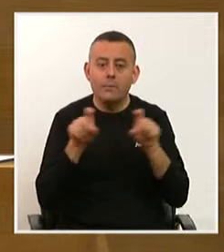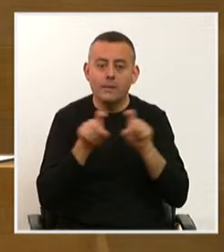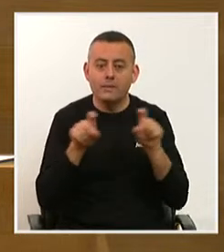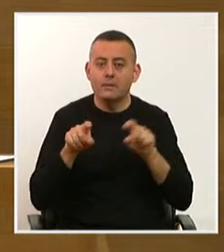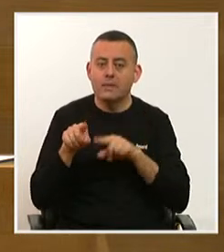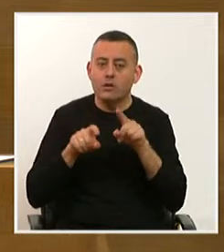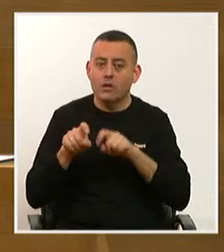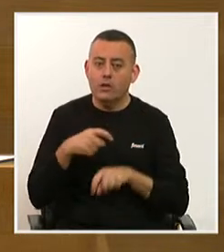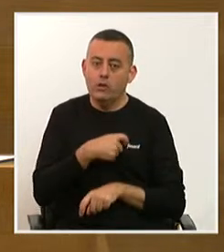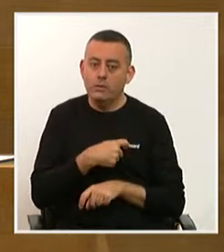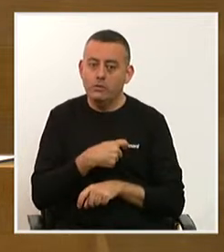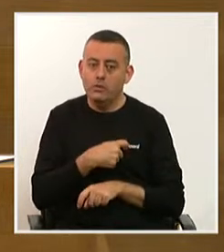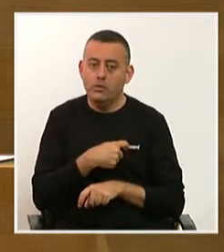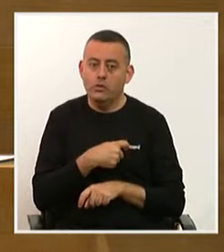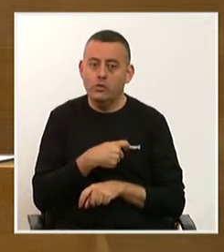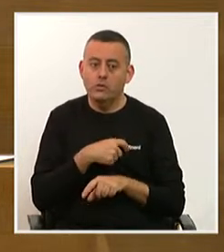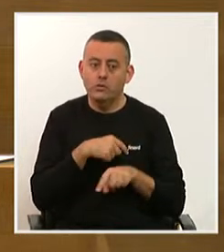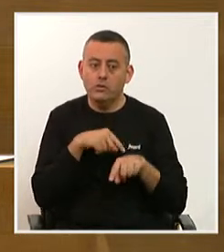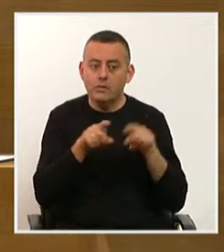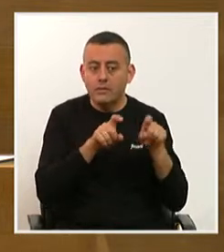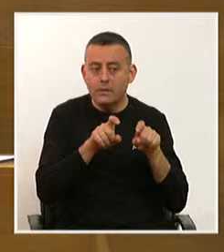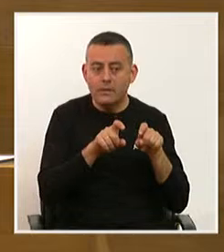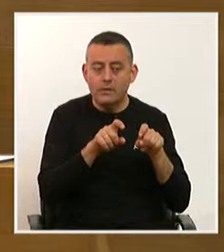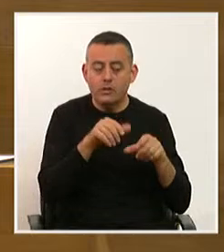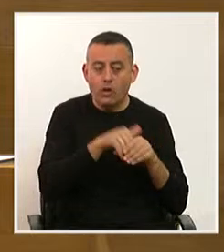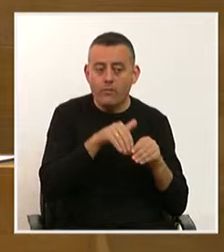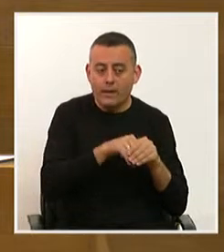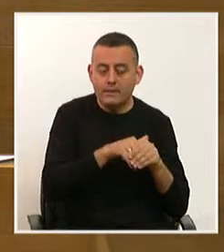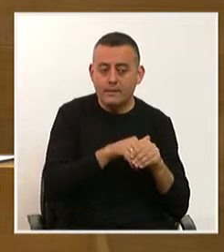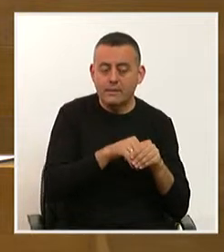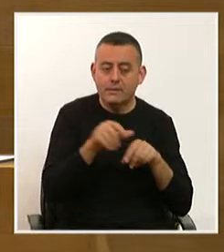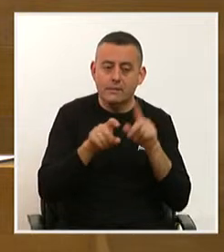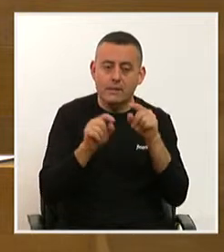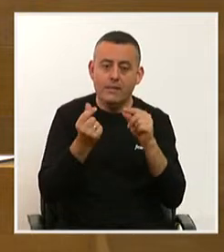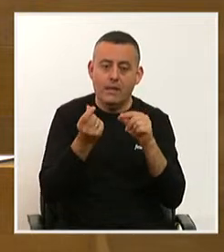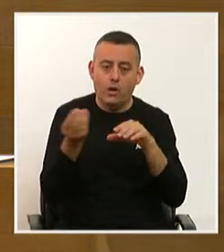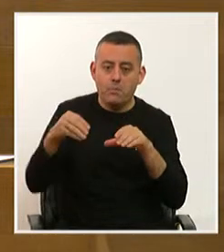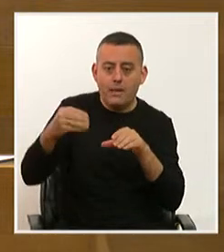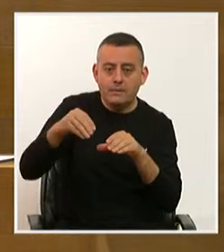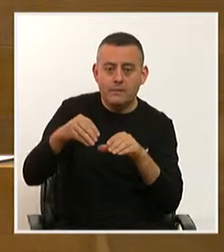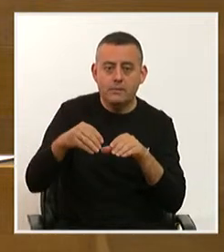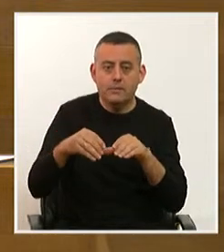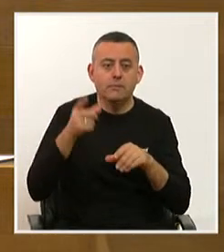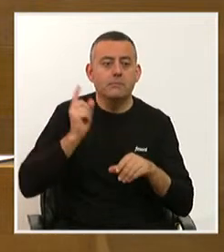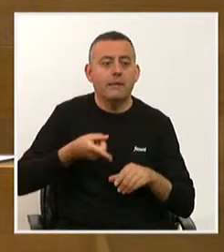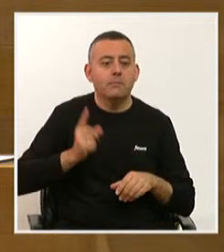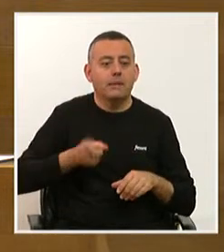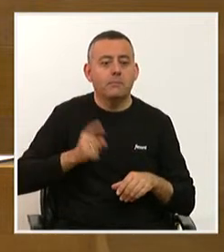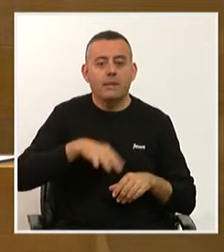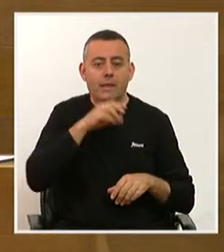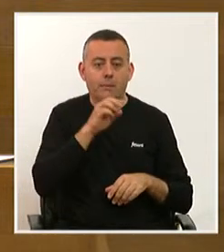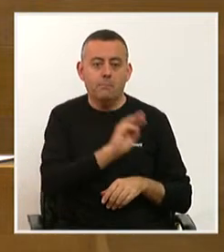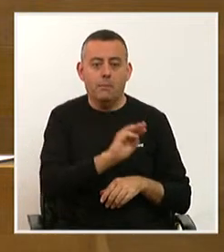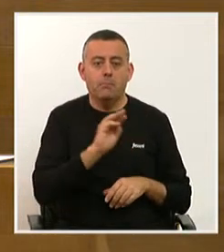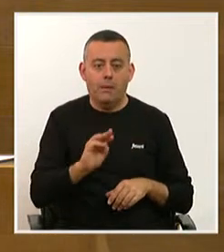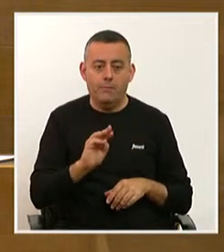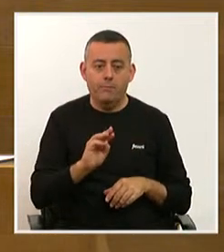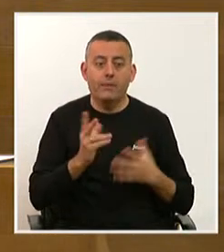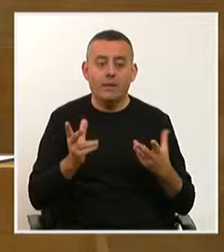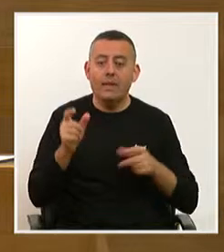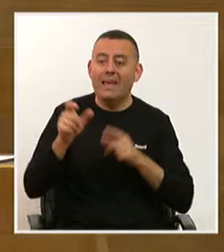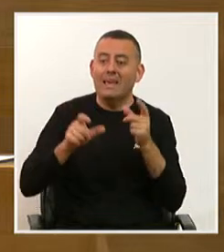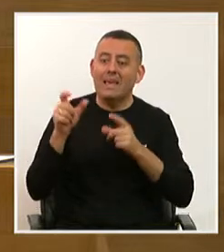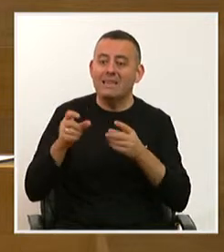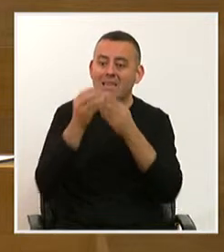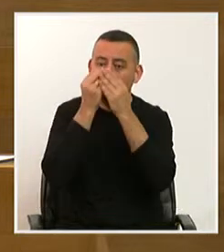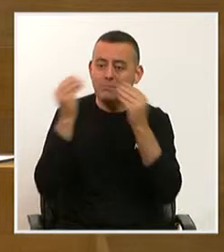p sobres y el sobrecostos el p es qu y la es qued res y la g es